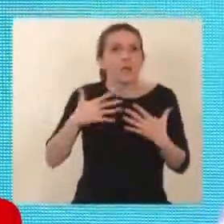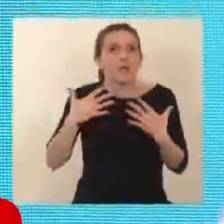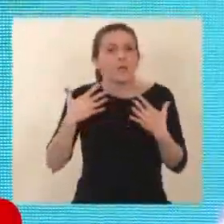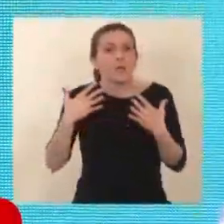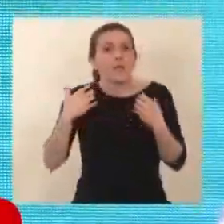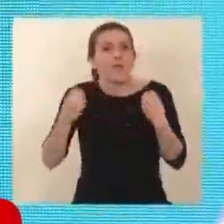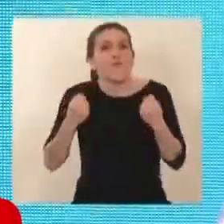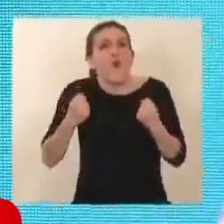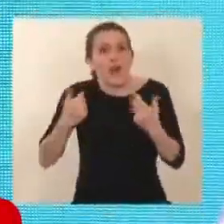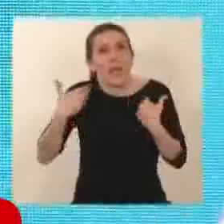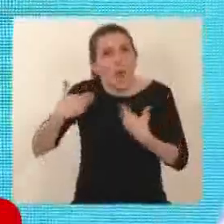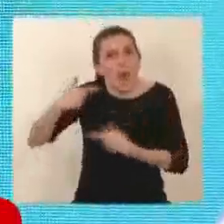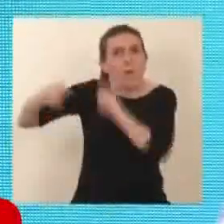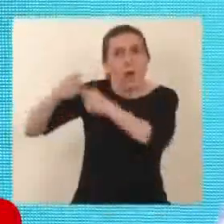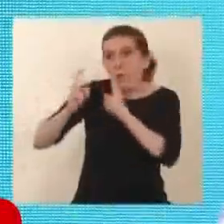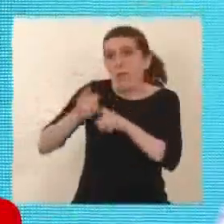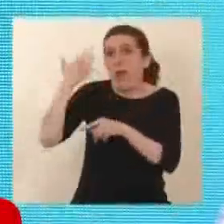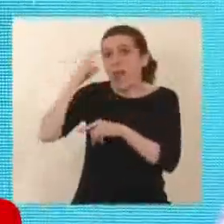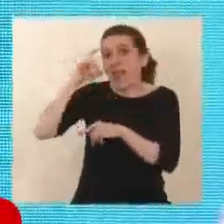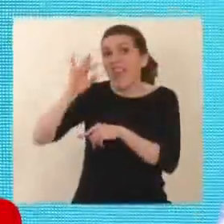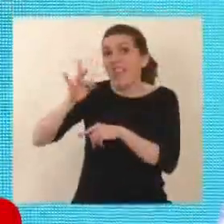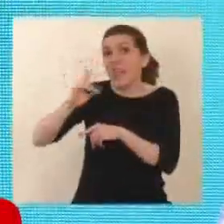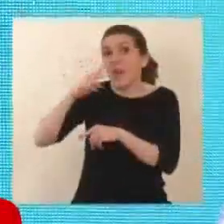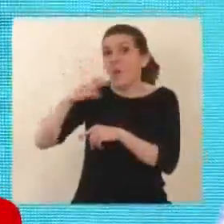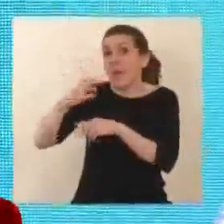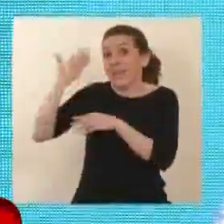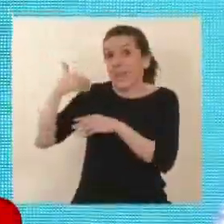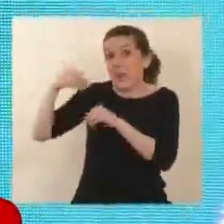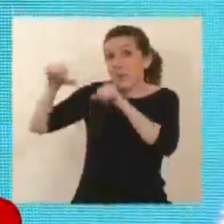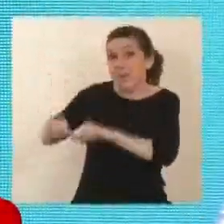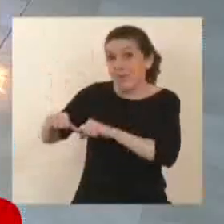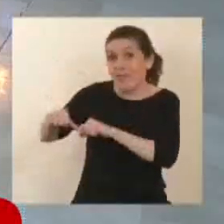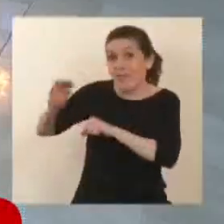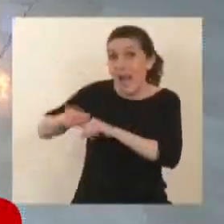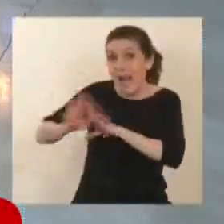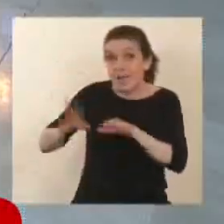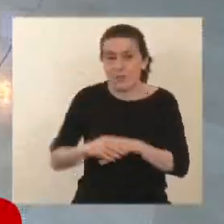que se enfrentaba el día 10 de diciembre del 2019.